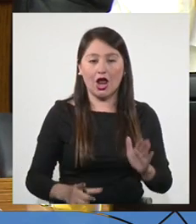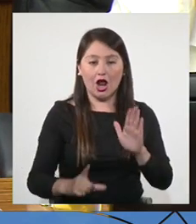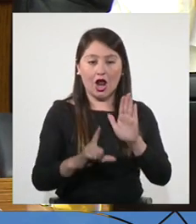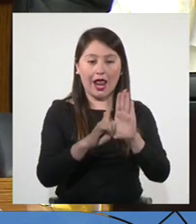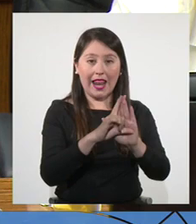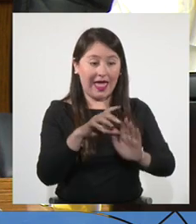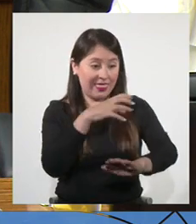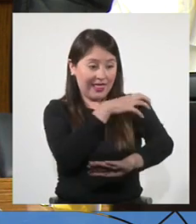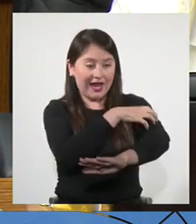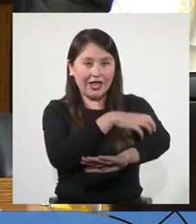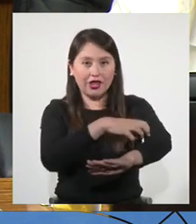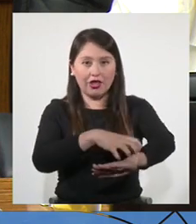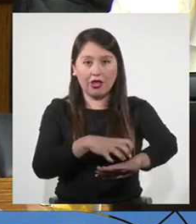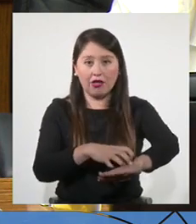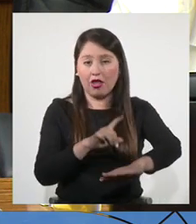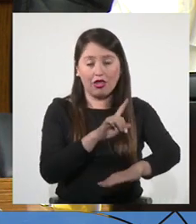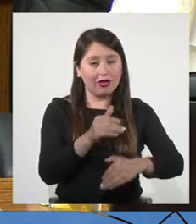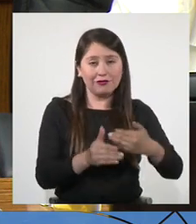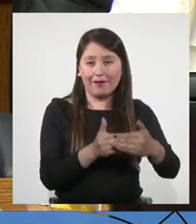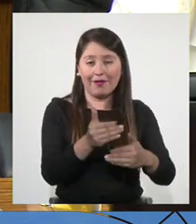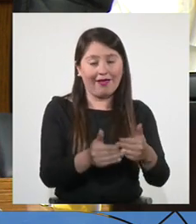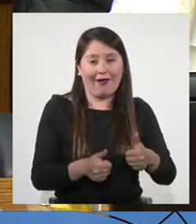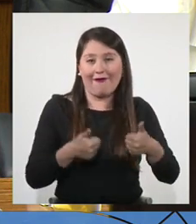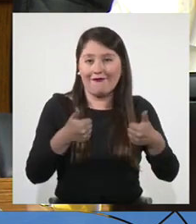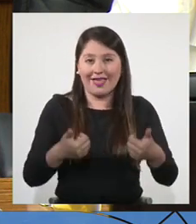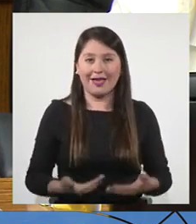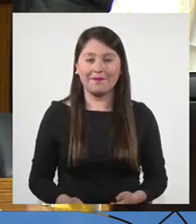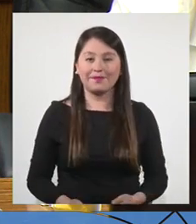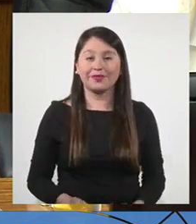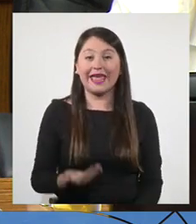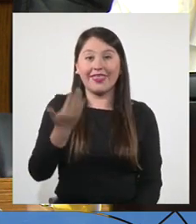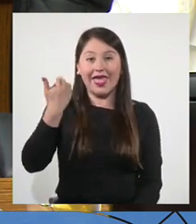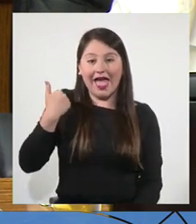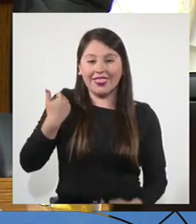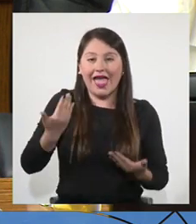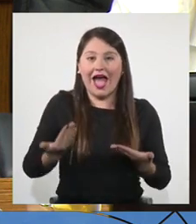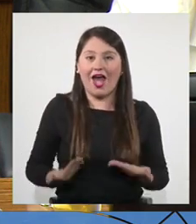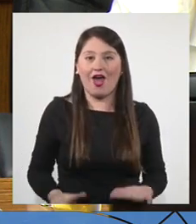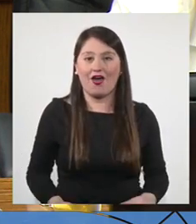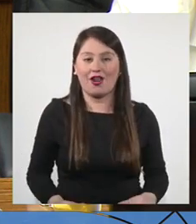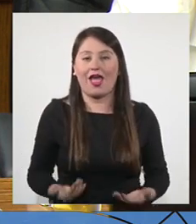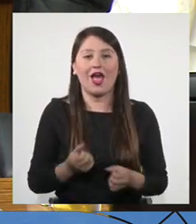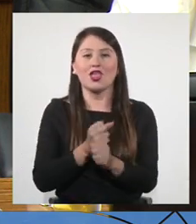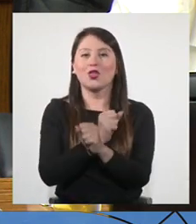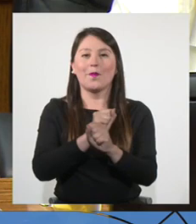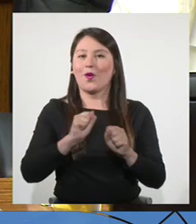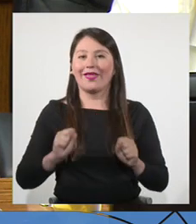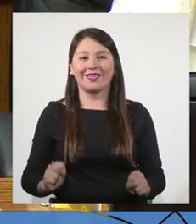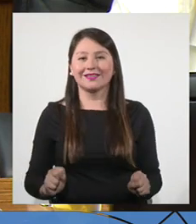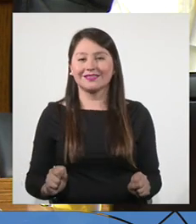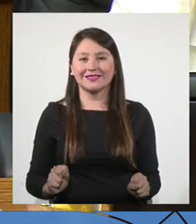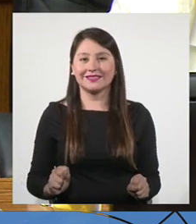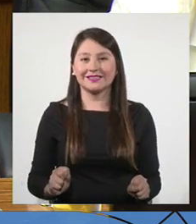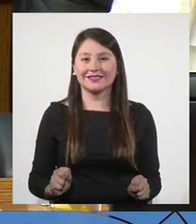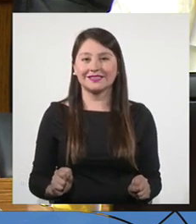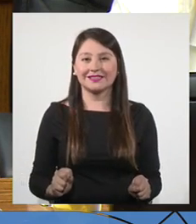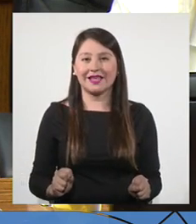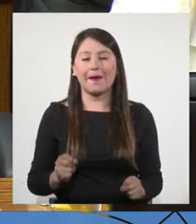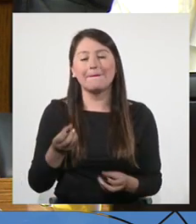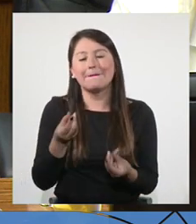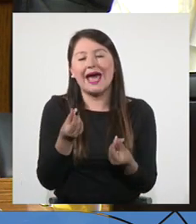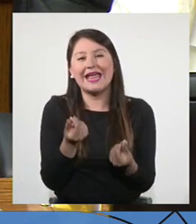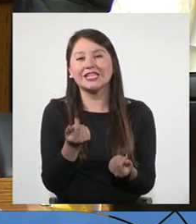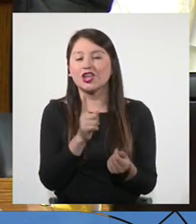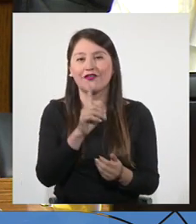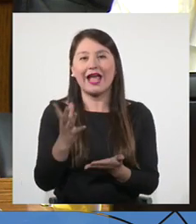en la región no se ha manejado bien. Y desde antes y de ahora. No puede ser que bueno, si no va a alcanzar, pero